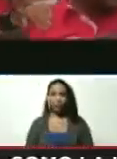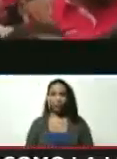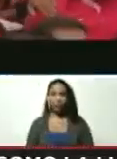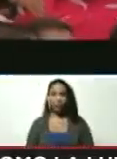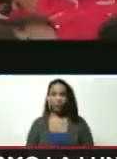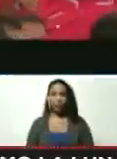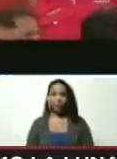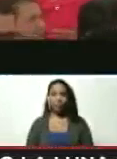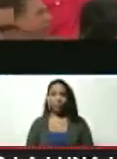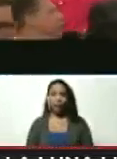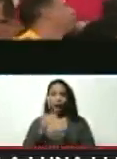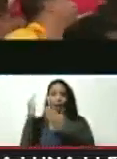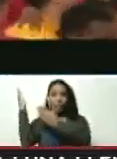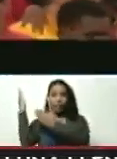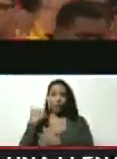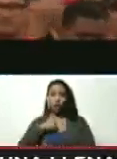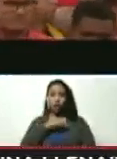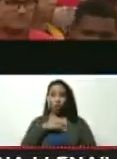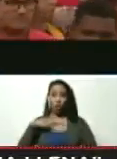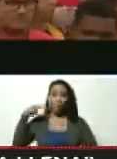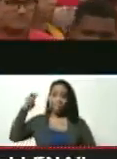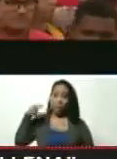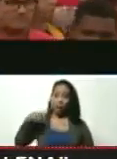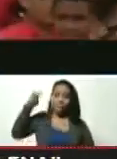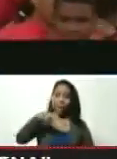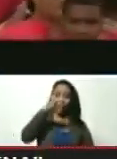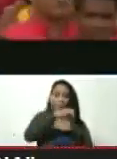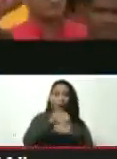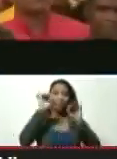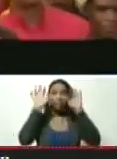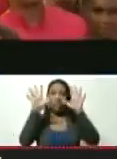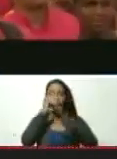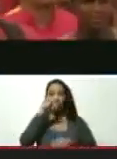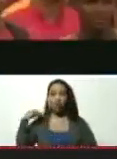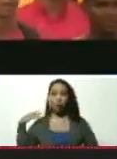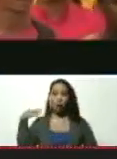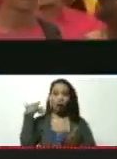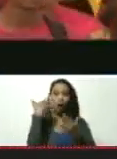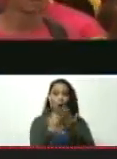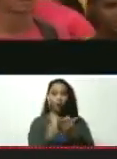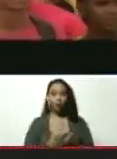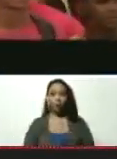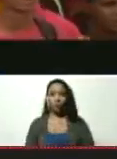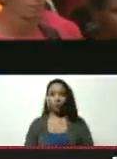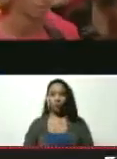Así hemos transitado estos 10 años en marcha